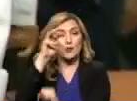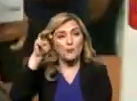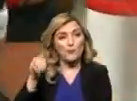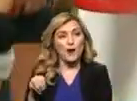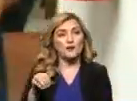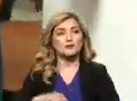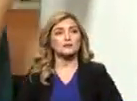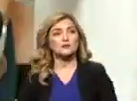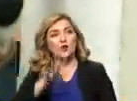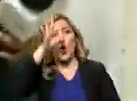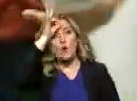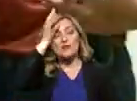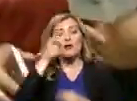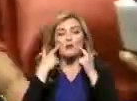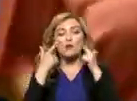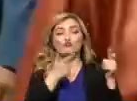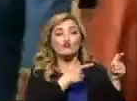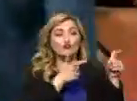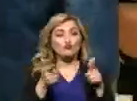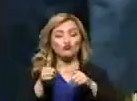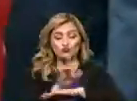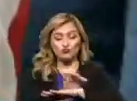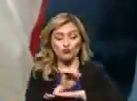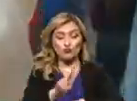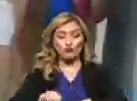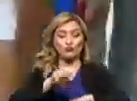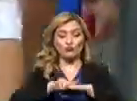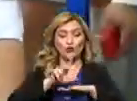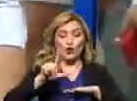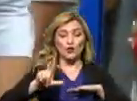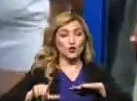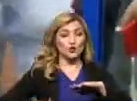martes. El hospital está bajo vigilancia de la Dirección Nacional